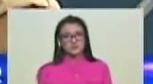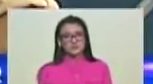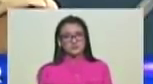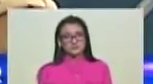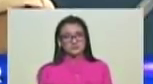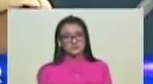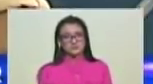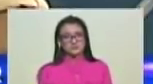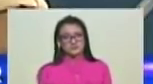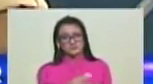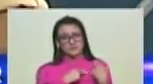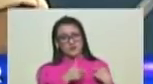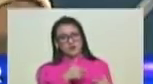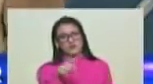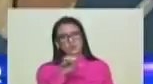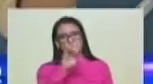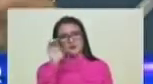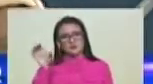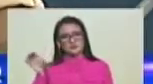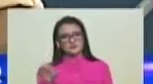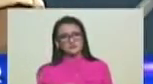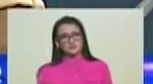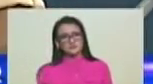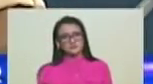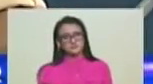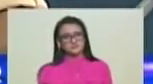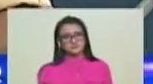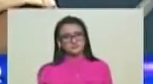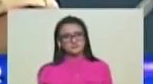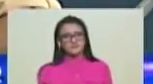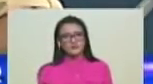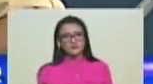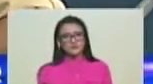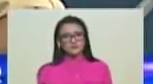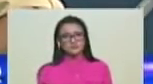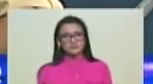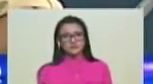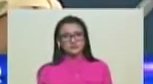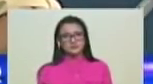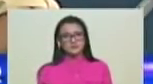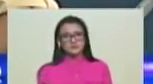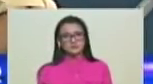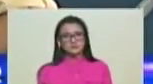Ocúpense de sus países. Esas alertas epidemiológicas, a veces, le digo,